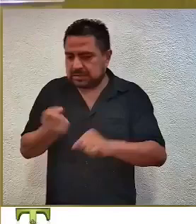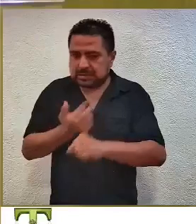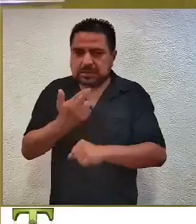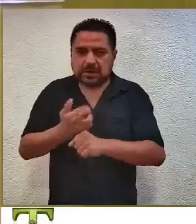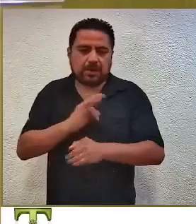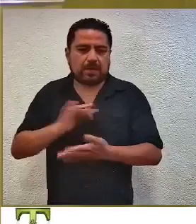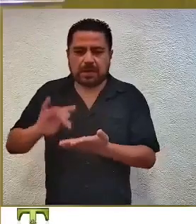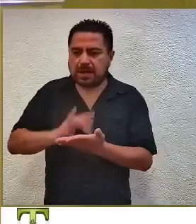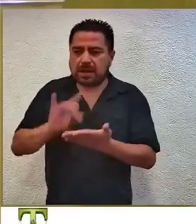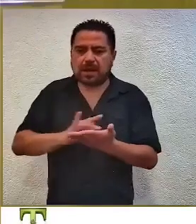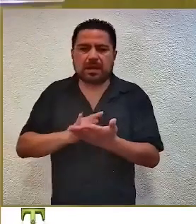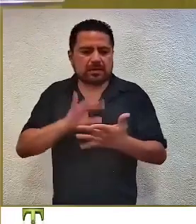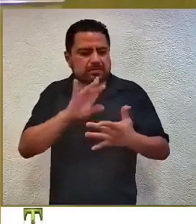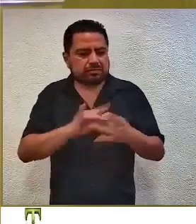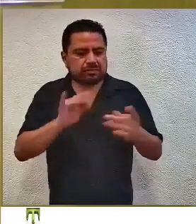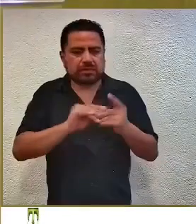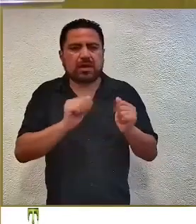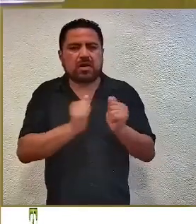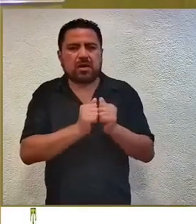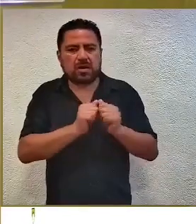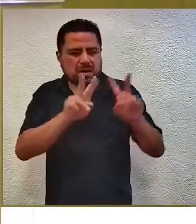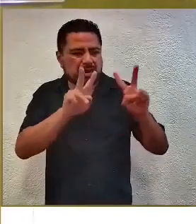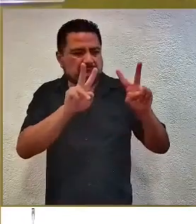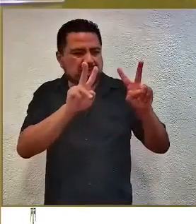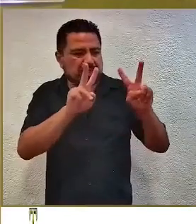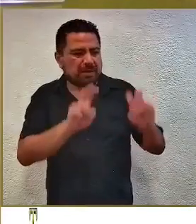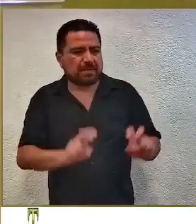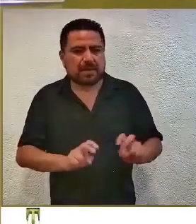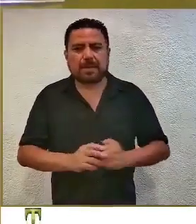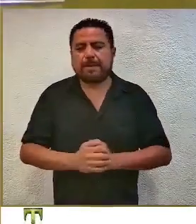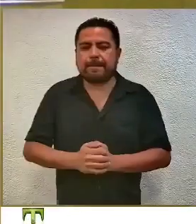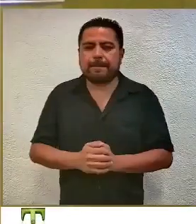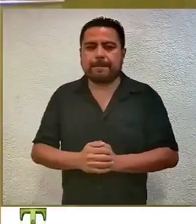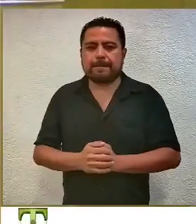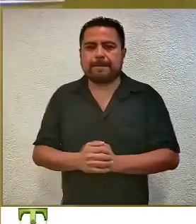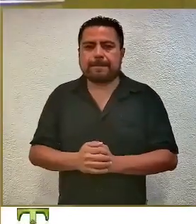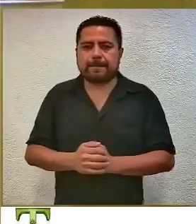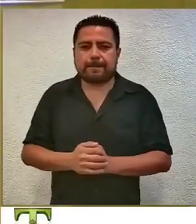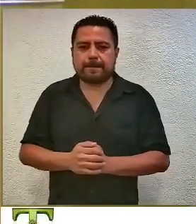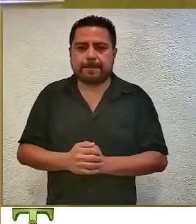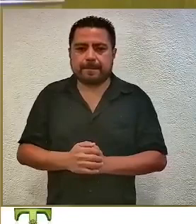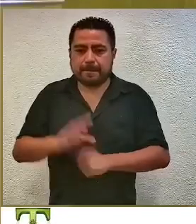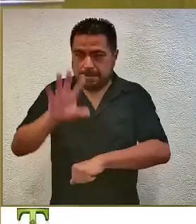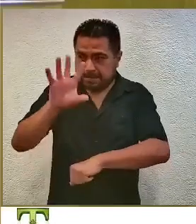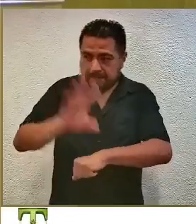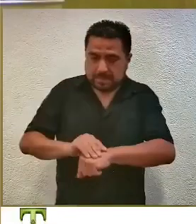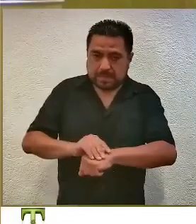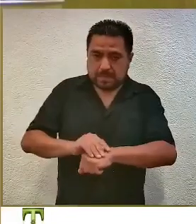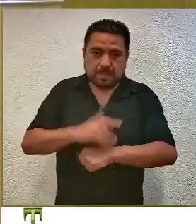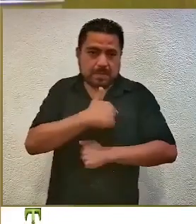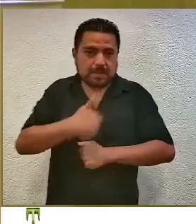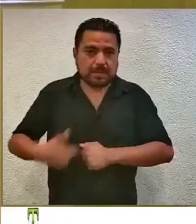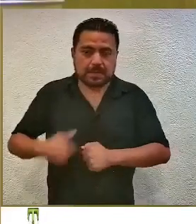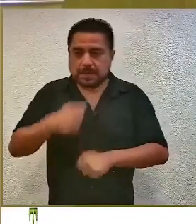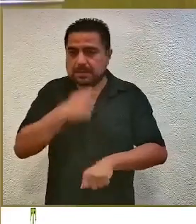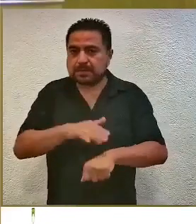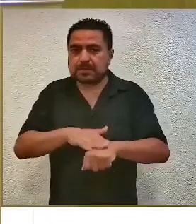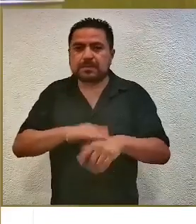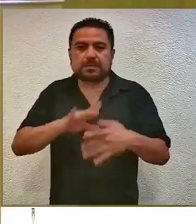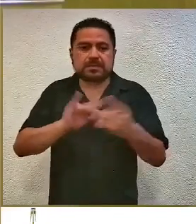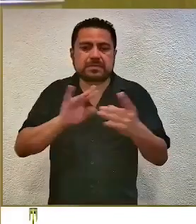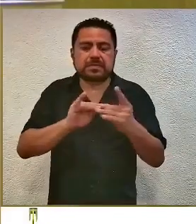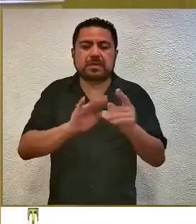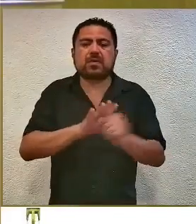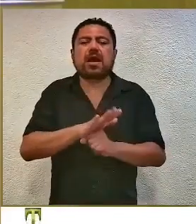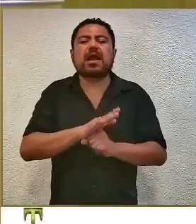nos apoye con la cuenta y los puntos resolutivos del mismo. Con su autorización, magistrada presidenta, doy cuenta con el proyecto de